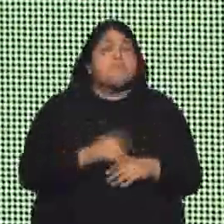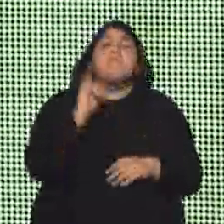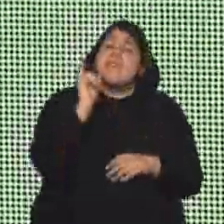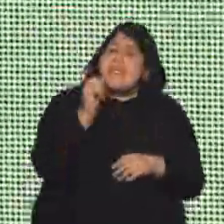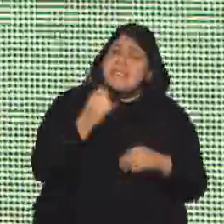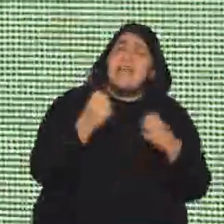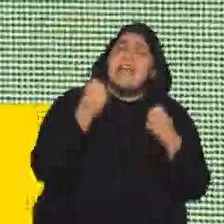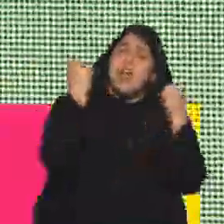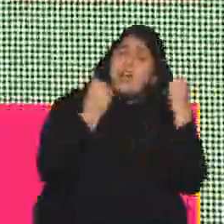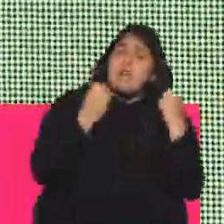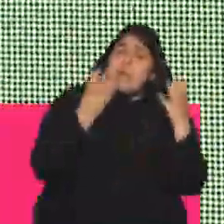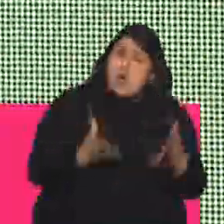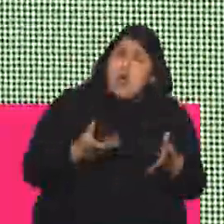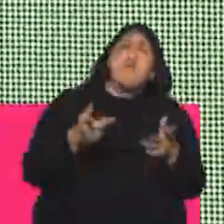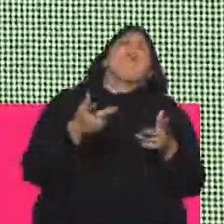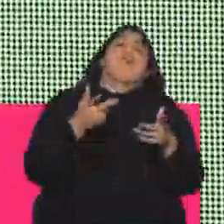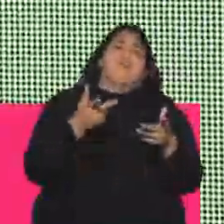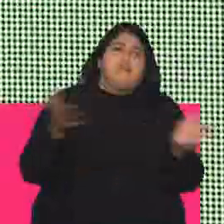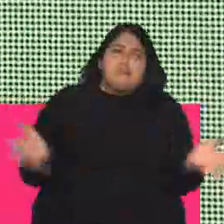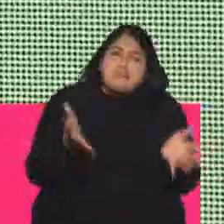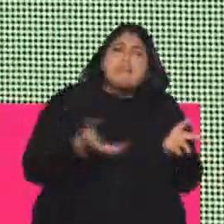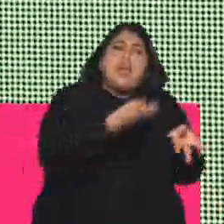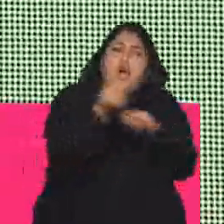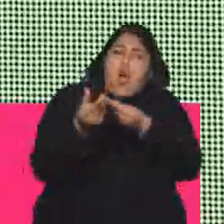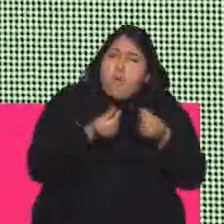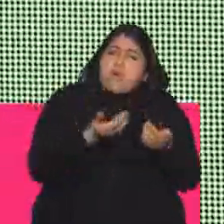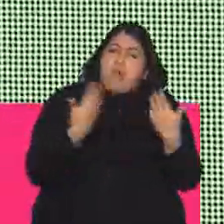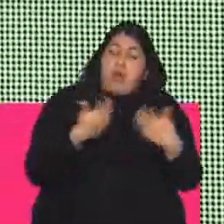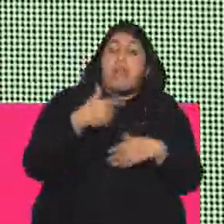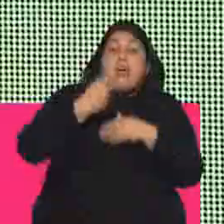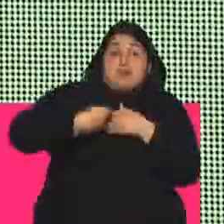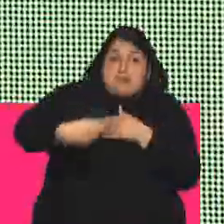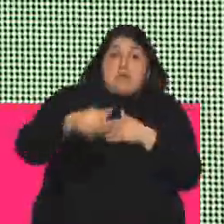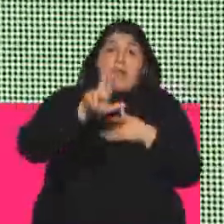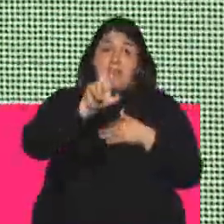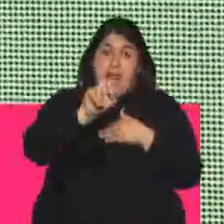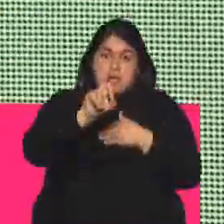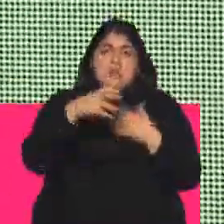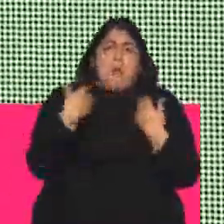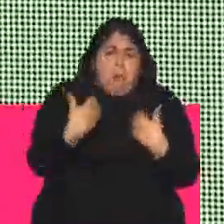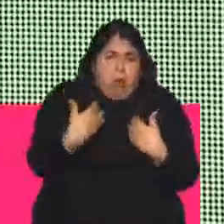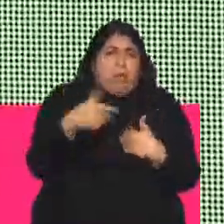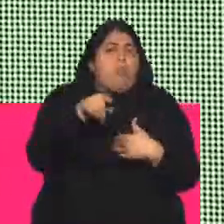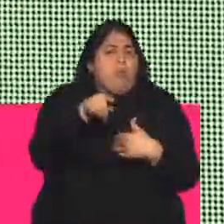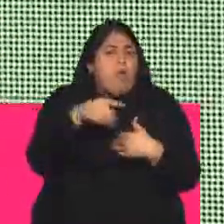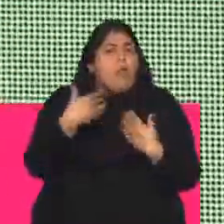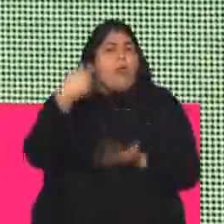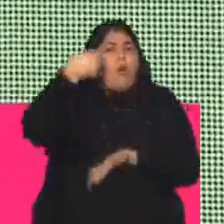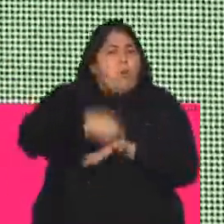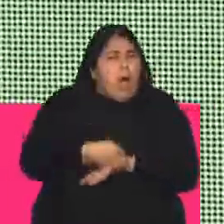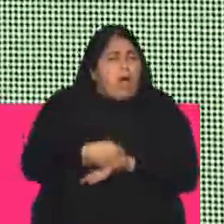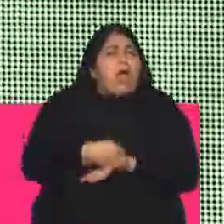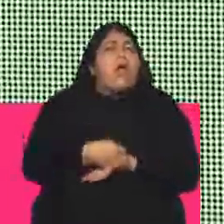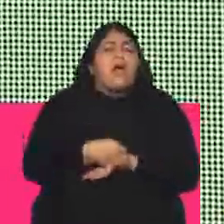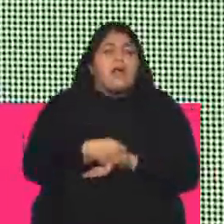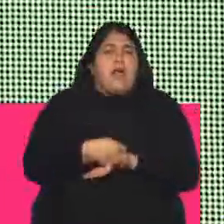forma, para reactivar el consumo de la otra. Sí. Con el ahora 30, ¿por qué? Porque vas a poder pagar principalmente todo